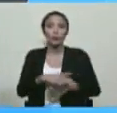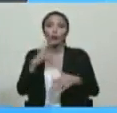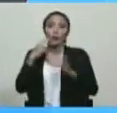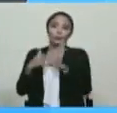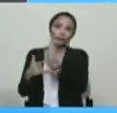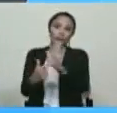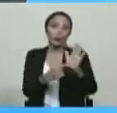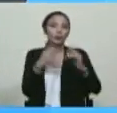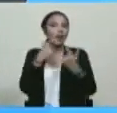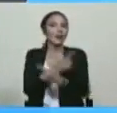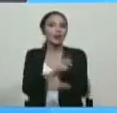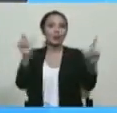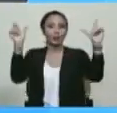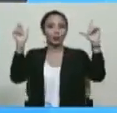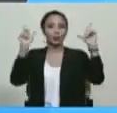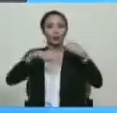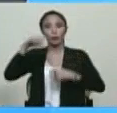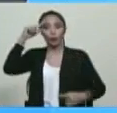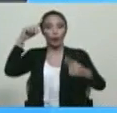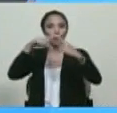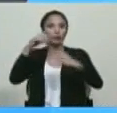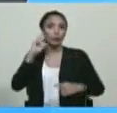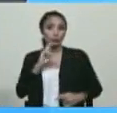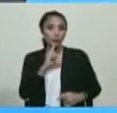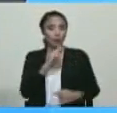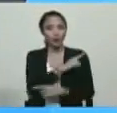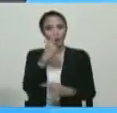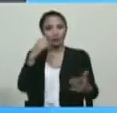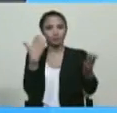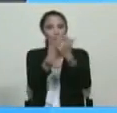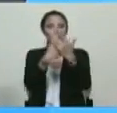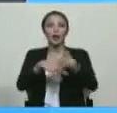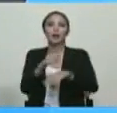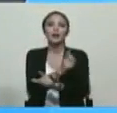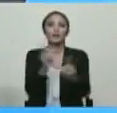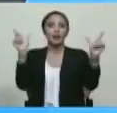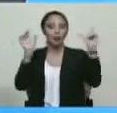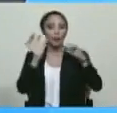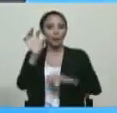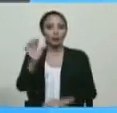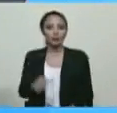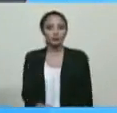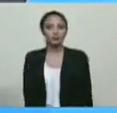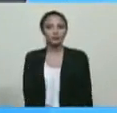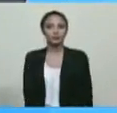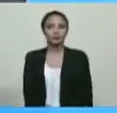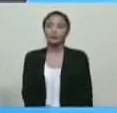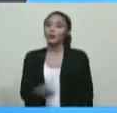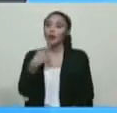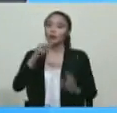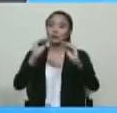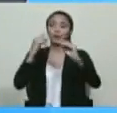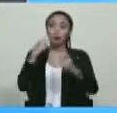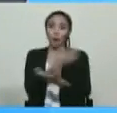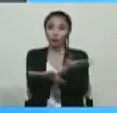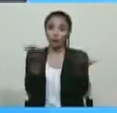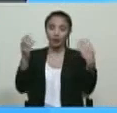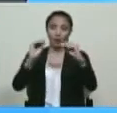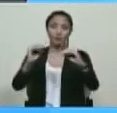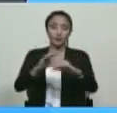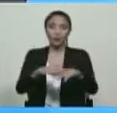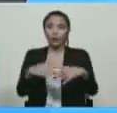ejército libertador con Simón Bolívar al frente salió a liberar a la patria grande. Desde ya les decimos, desde